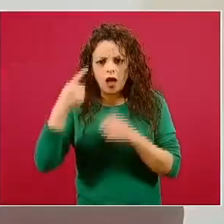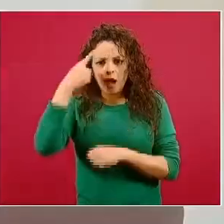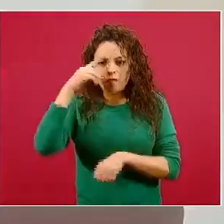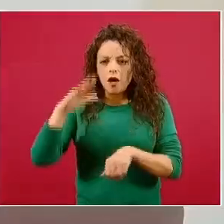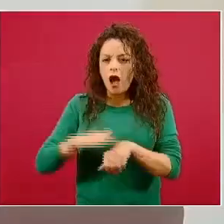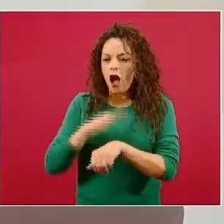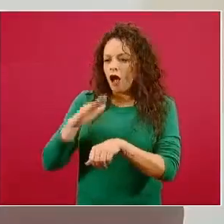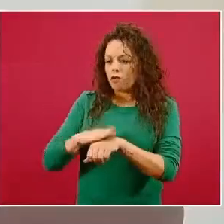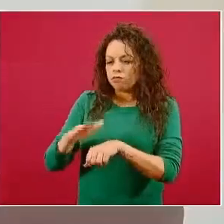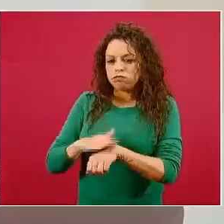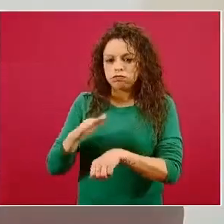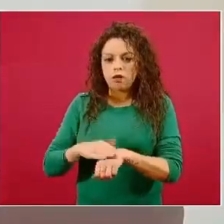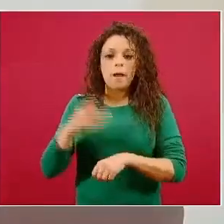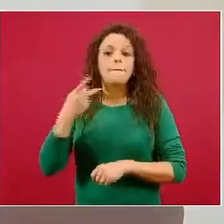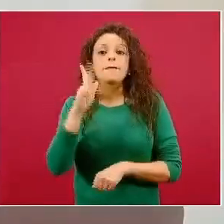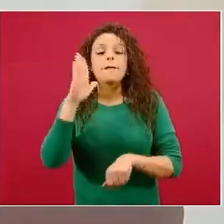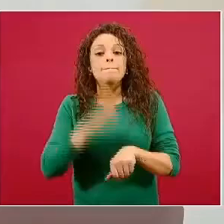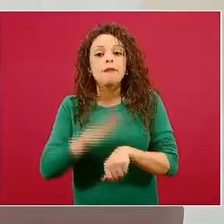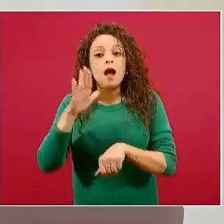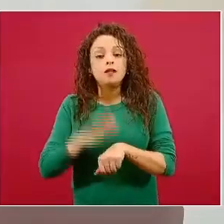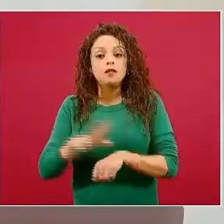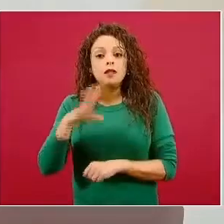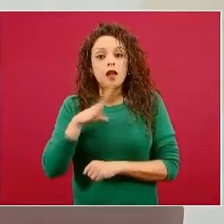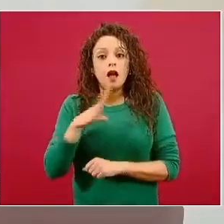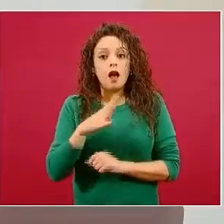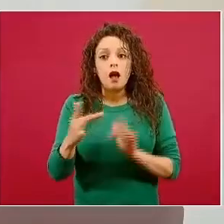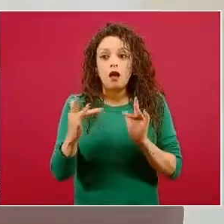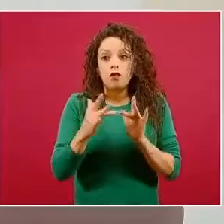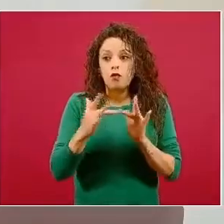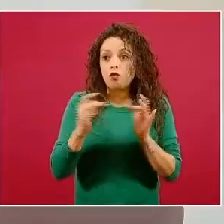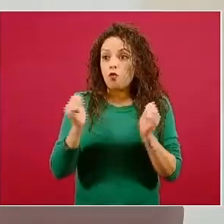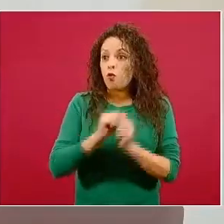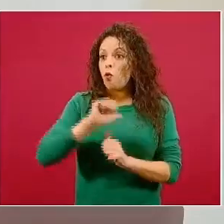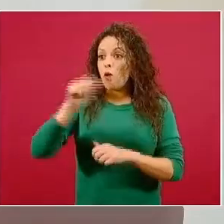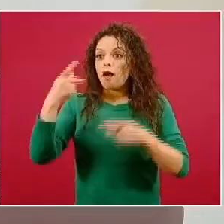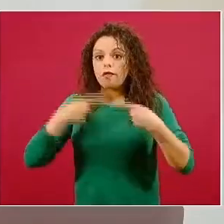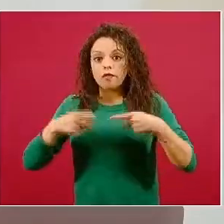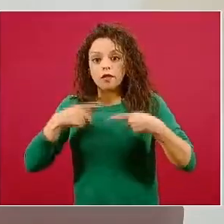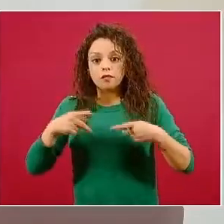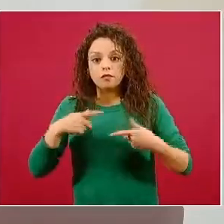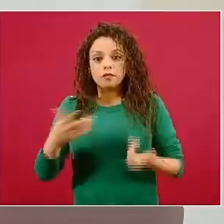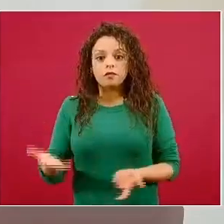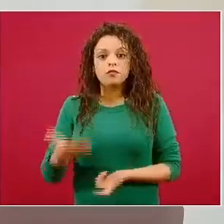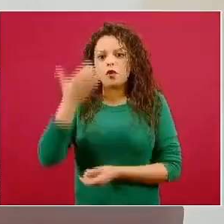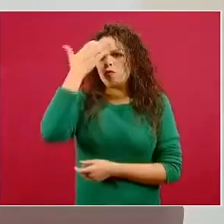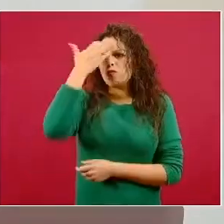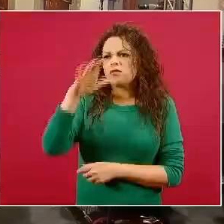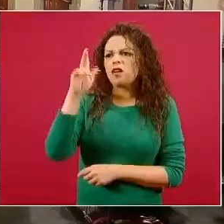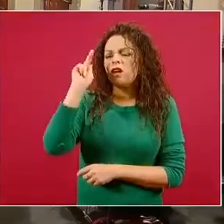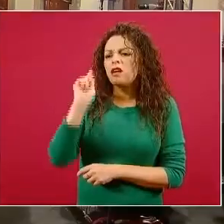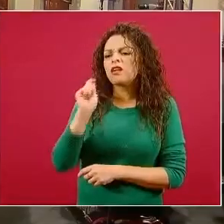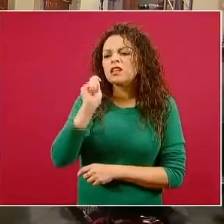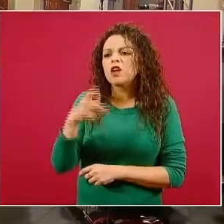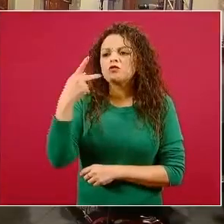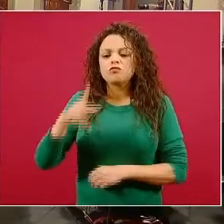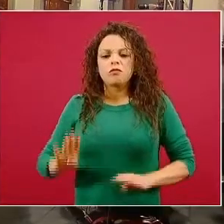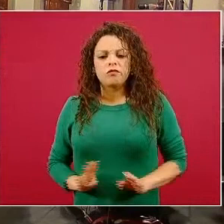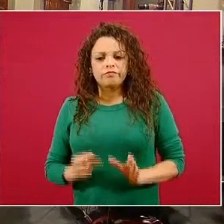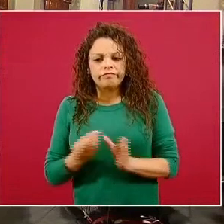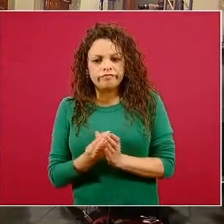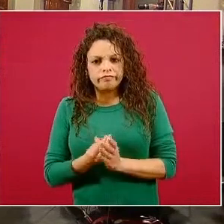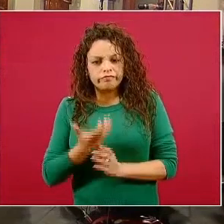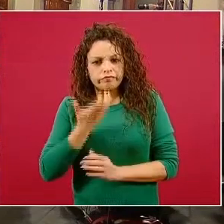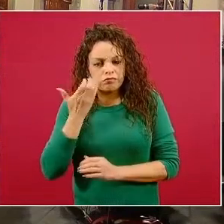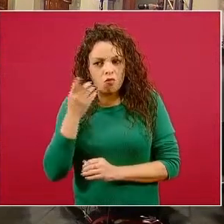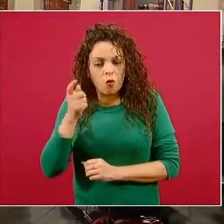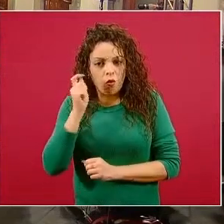más contactos con otras personas tengamos, que desconozcamos sus prácticas, que desconozcamos si se